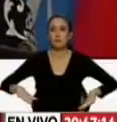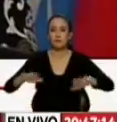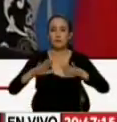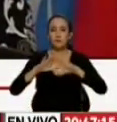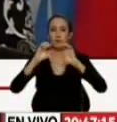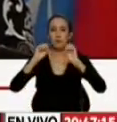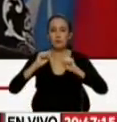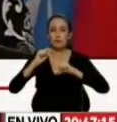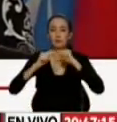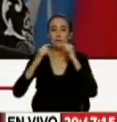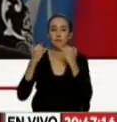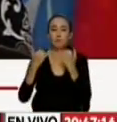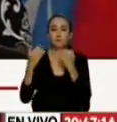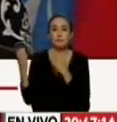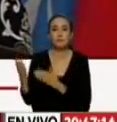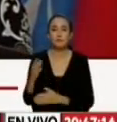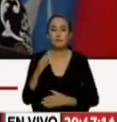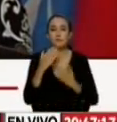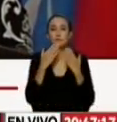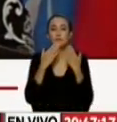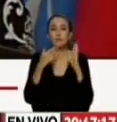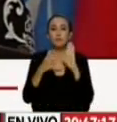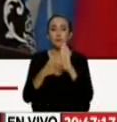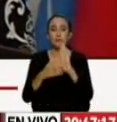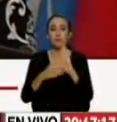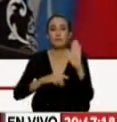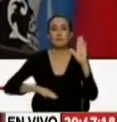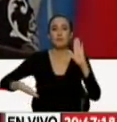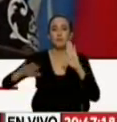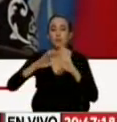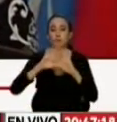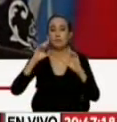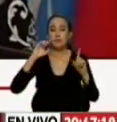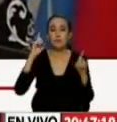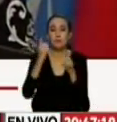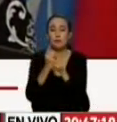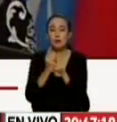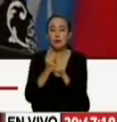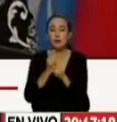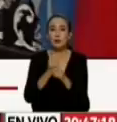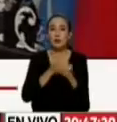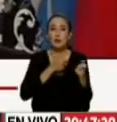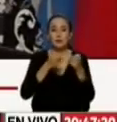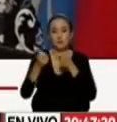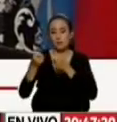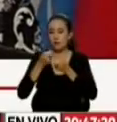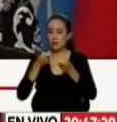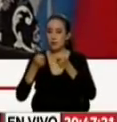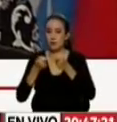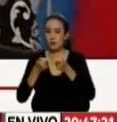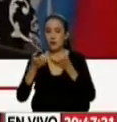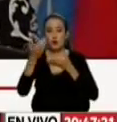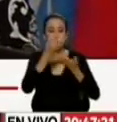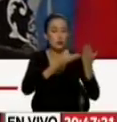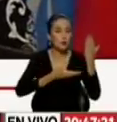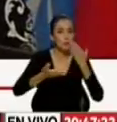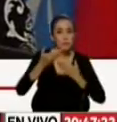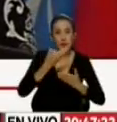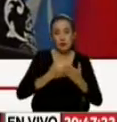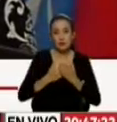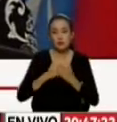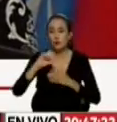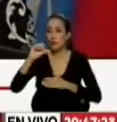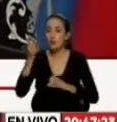pesca, impulsan a mantener actividades permanentes de coordinación y cooperación con